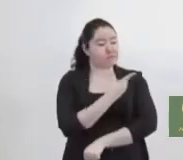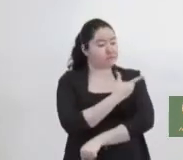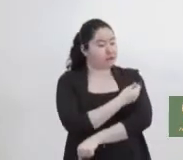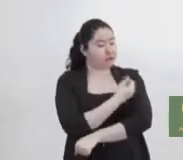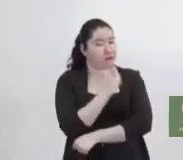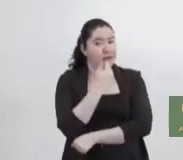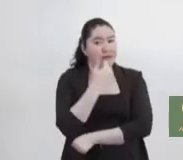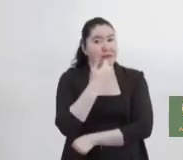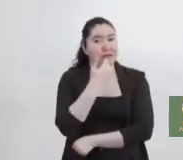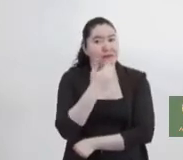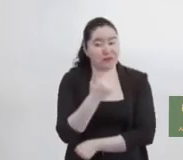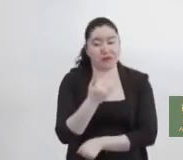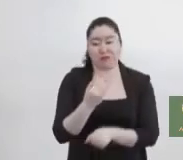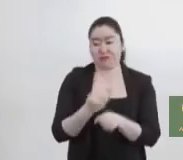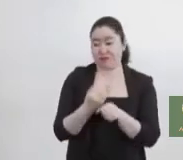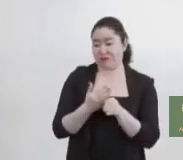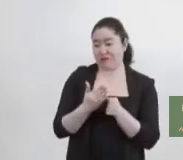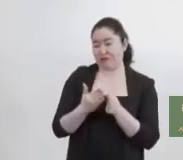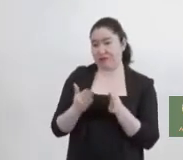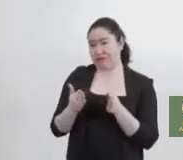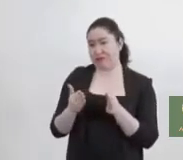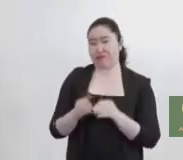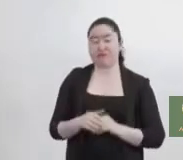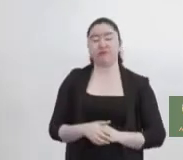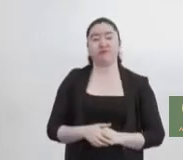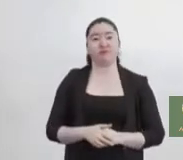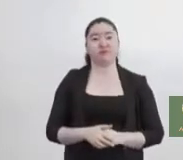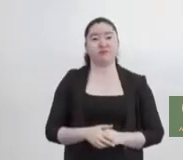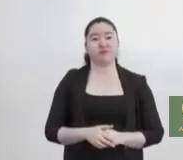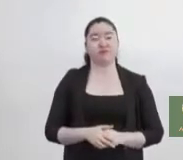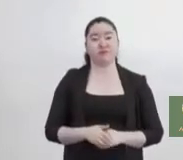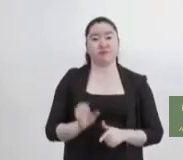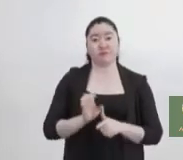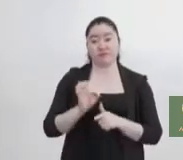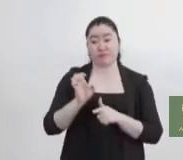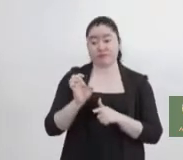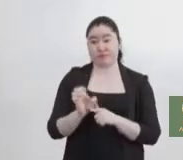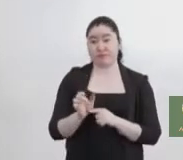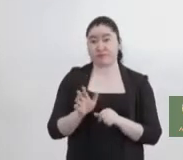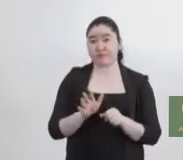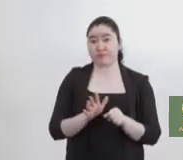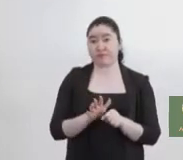más amplio del que tenemos hasta este momento. Entonces el riesgo de